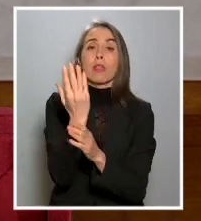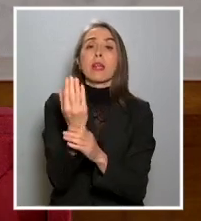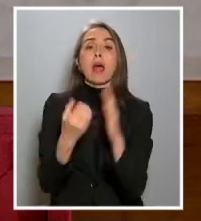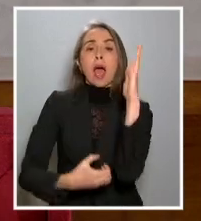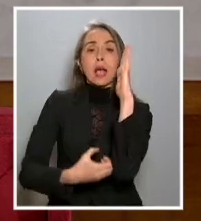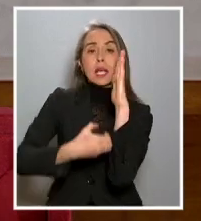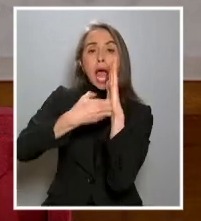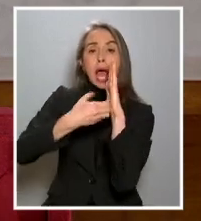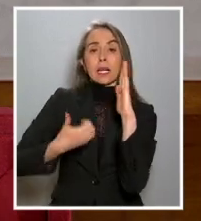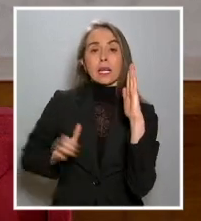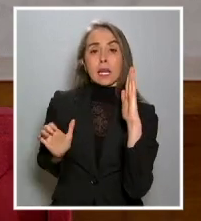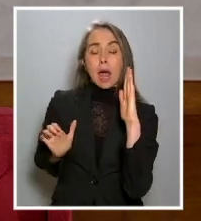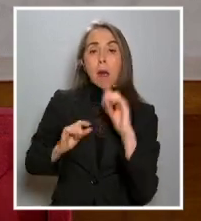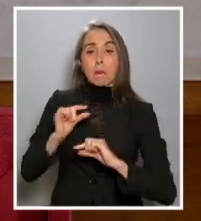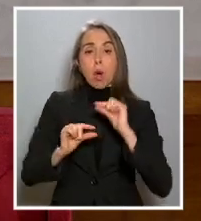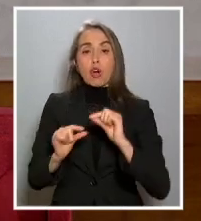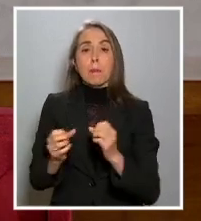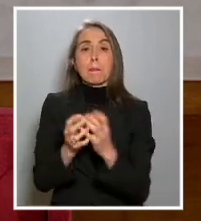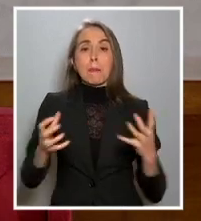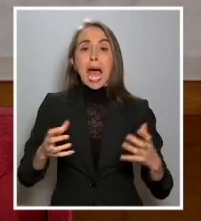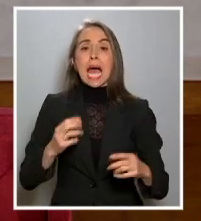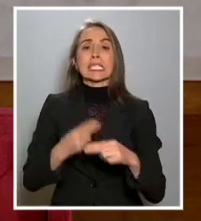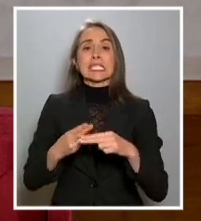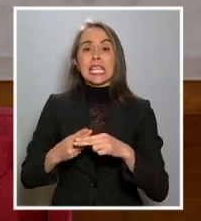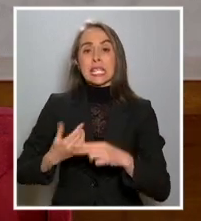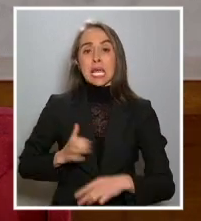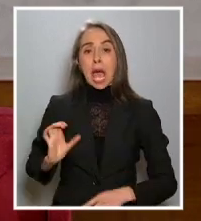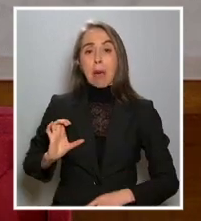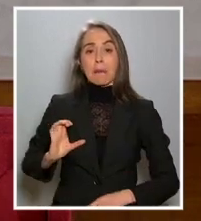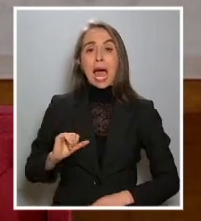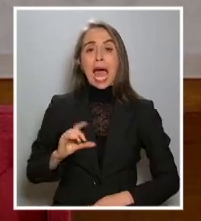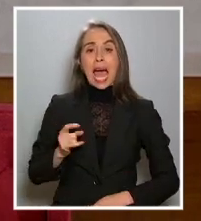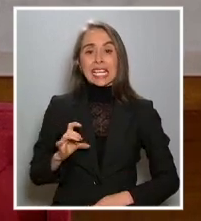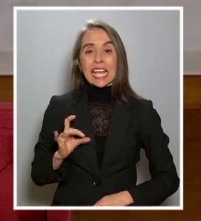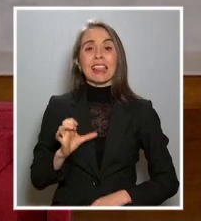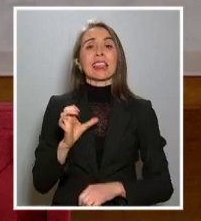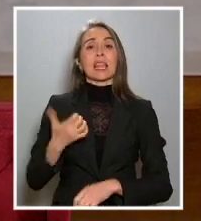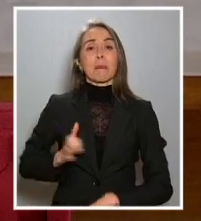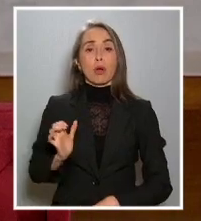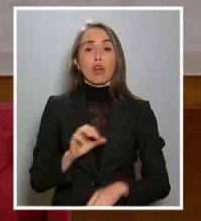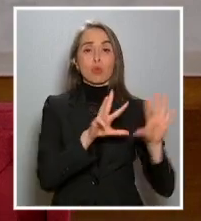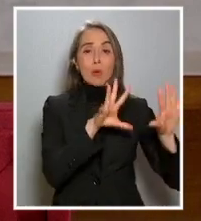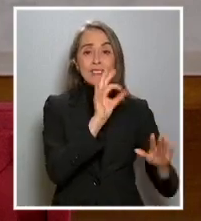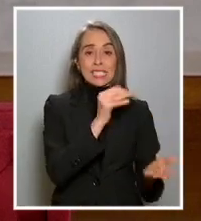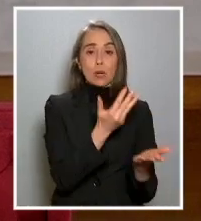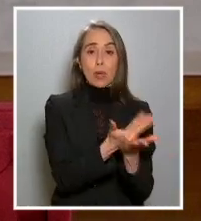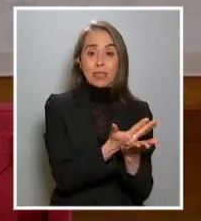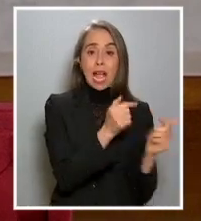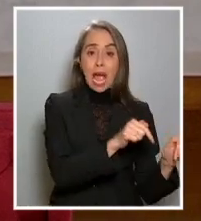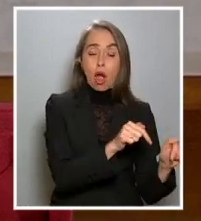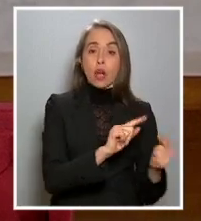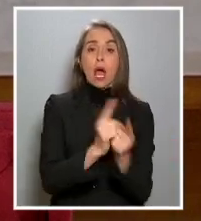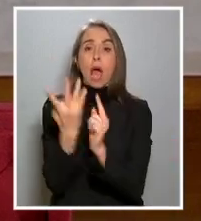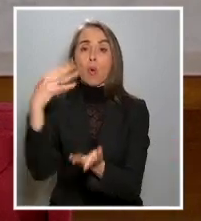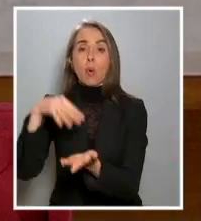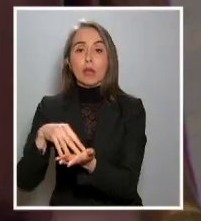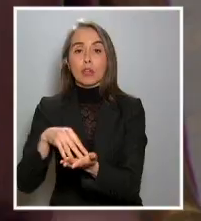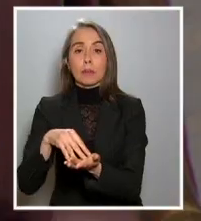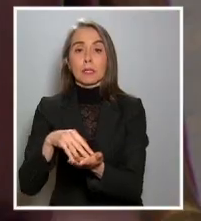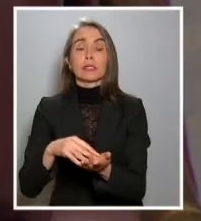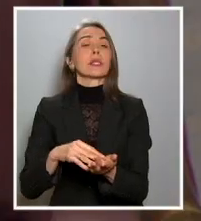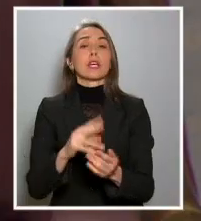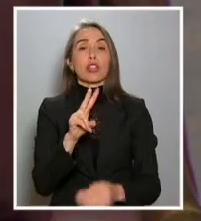policial, aumentando paulatinamente los agentes policiales desde 950 a 4.000, a un ritmo